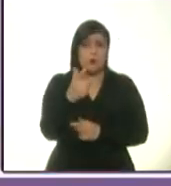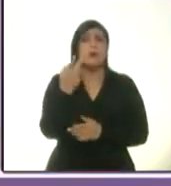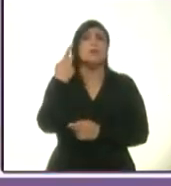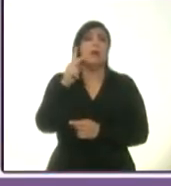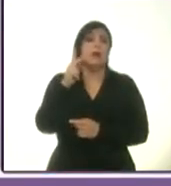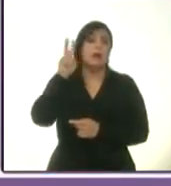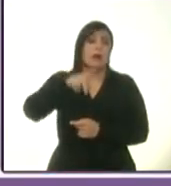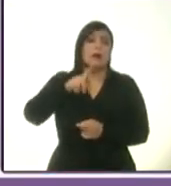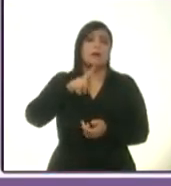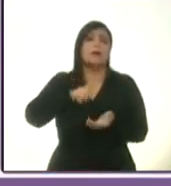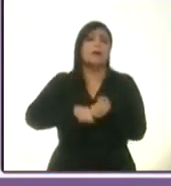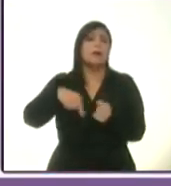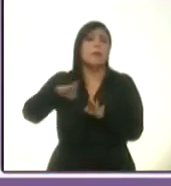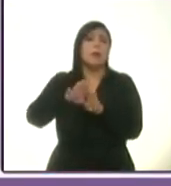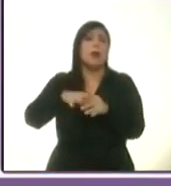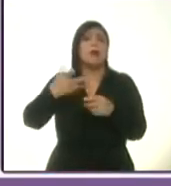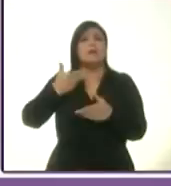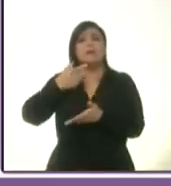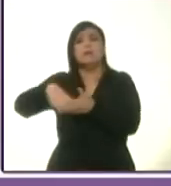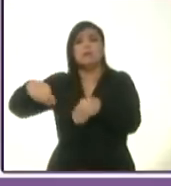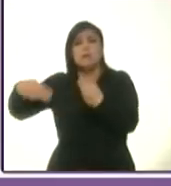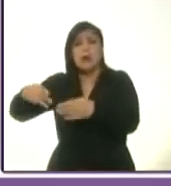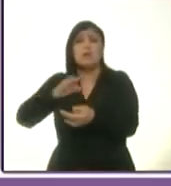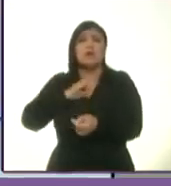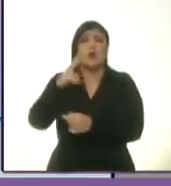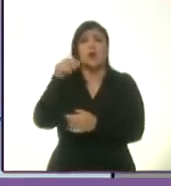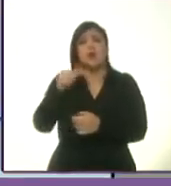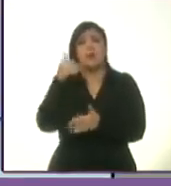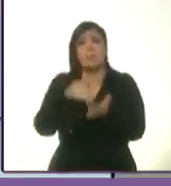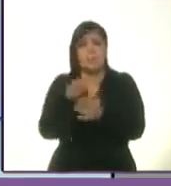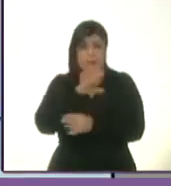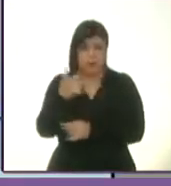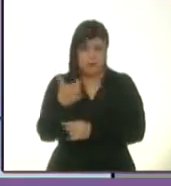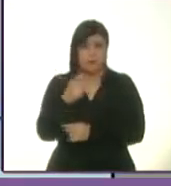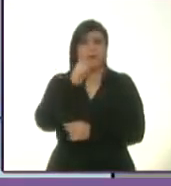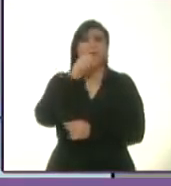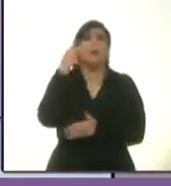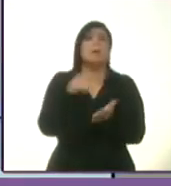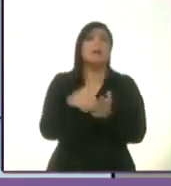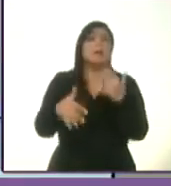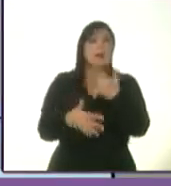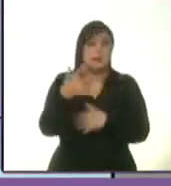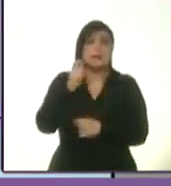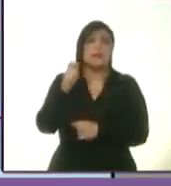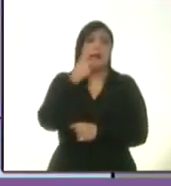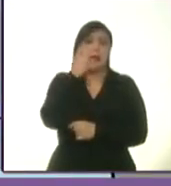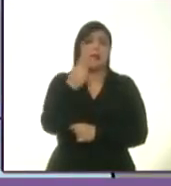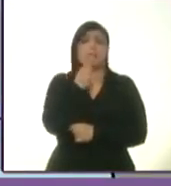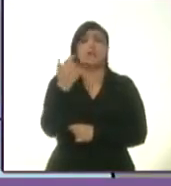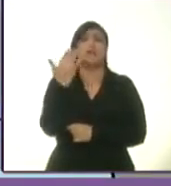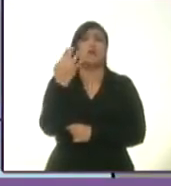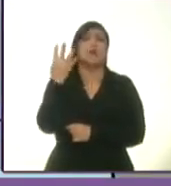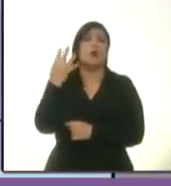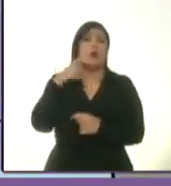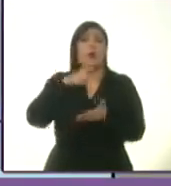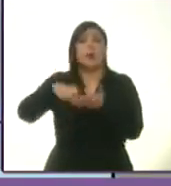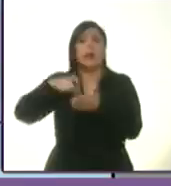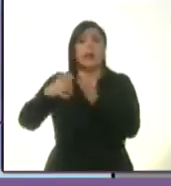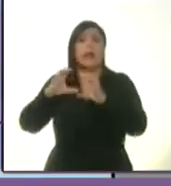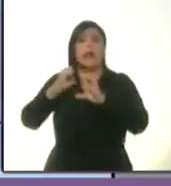mercado estaban 1500 pesos 2015 154 camiones de basura comprados a